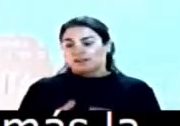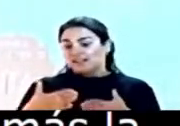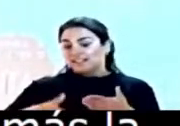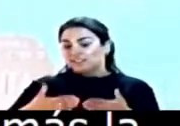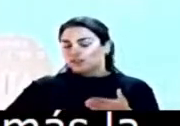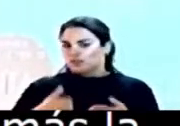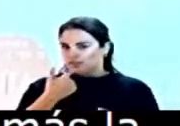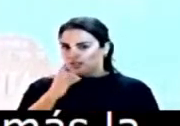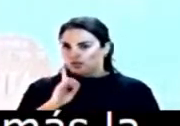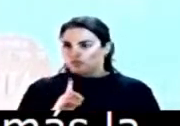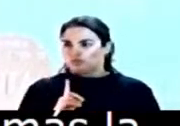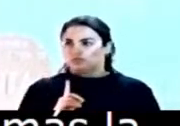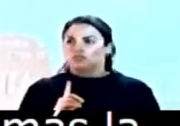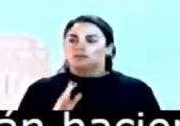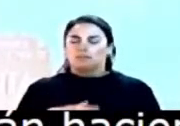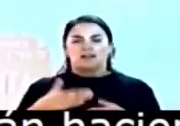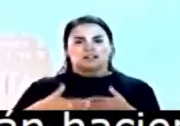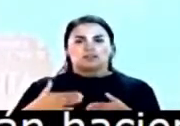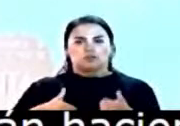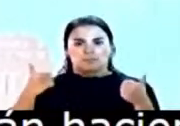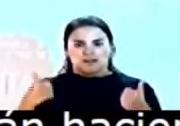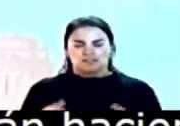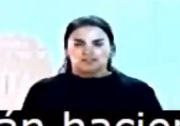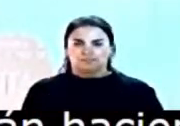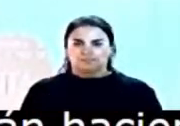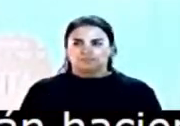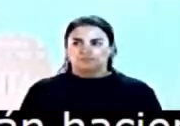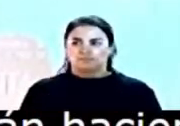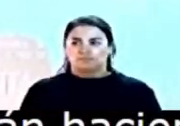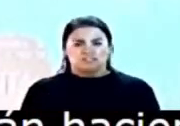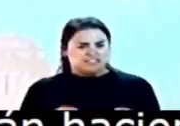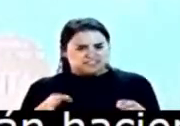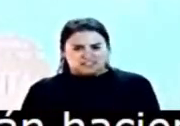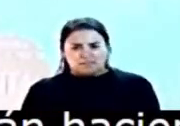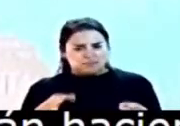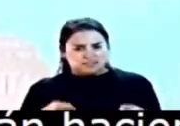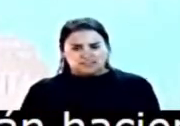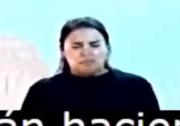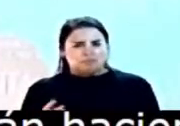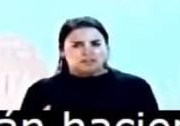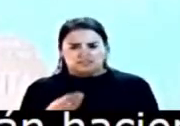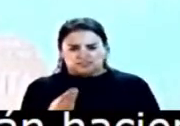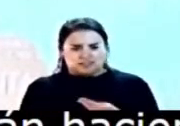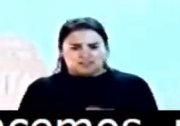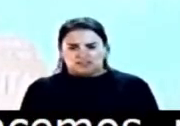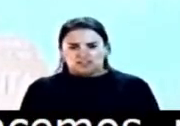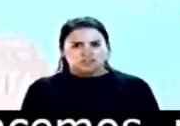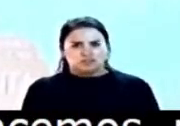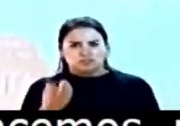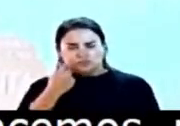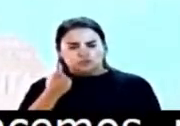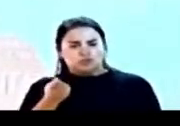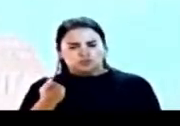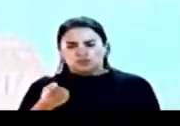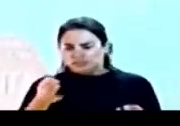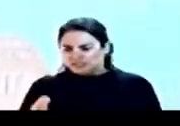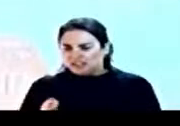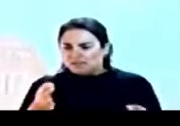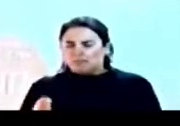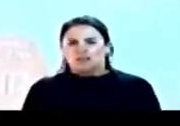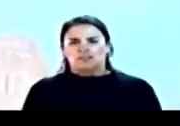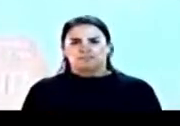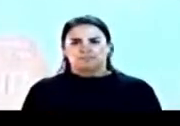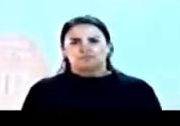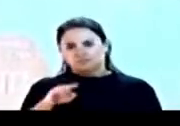me refería, de mayores restricciones. Continuamente se están haciendo puras previsiones y continuamente se están